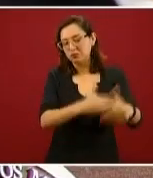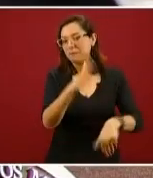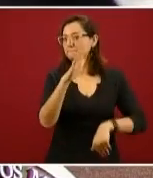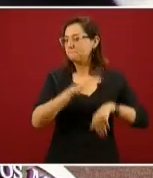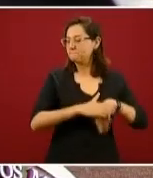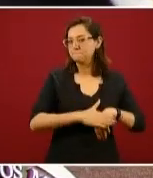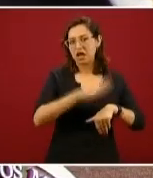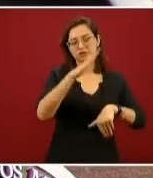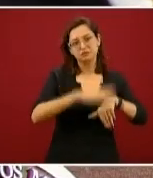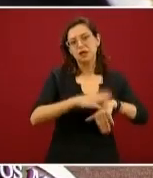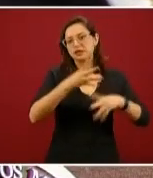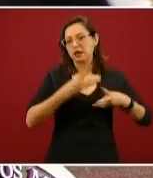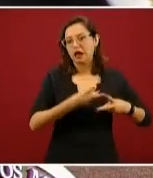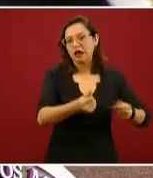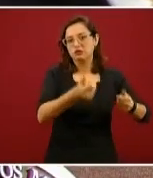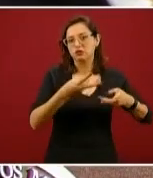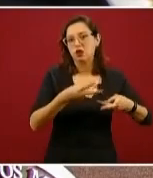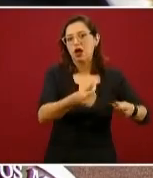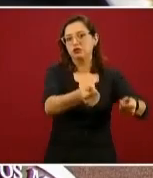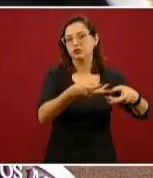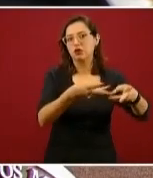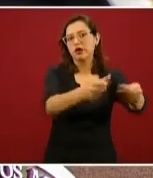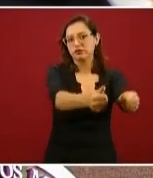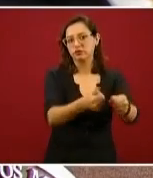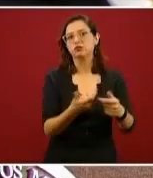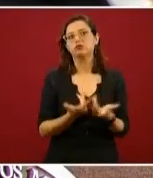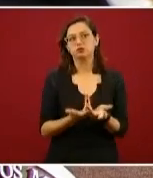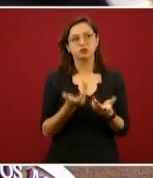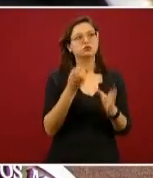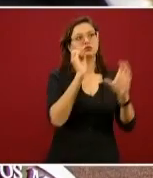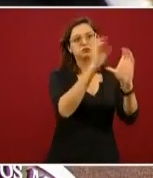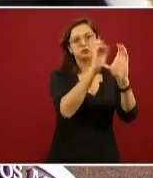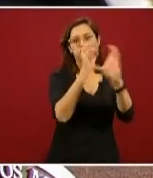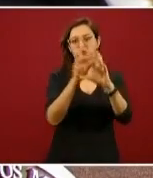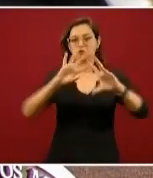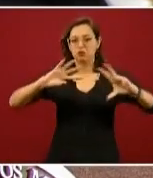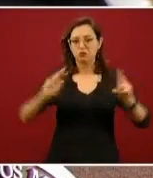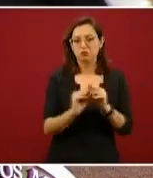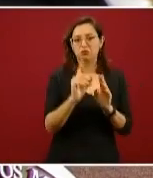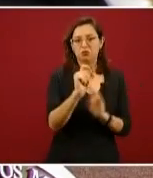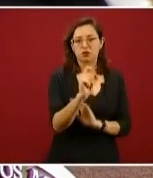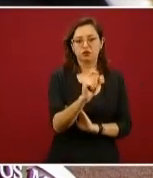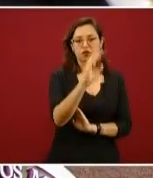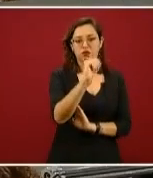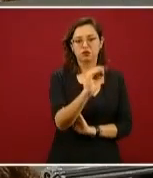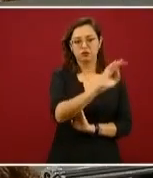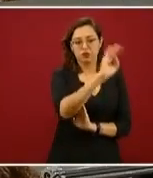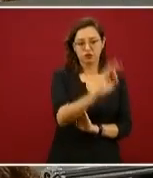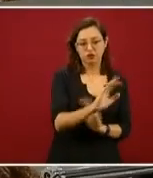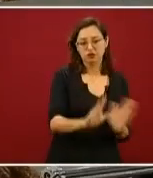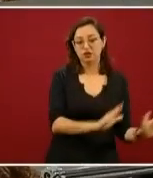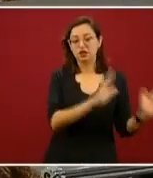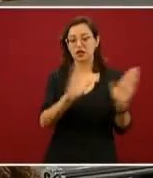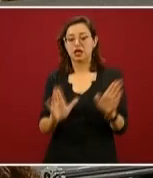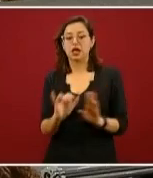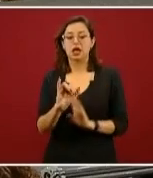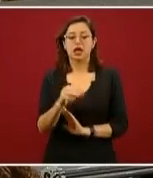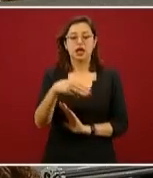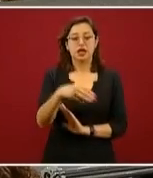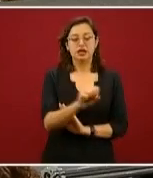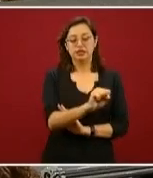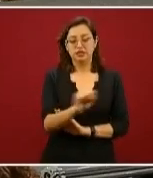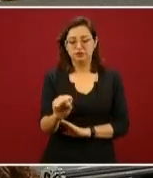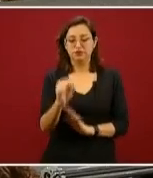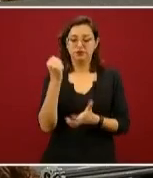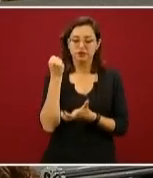mes, con relación a las transferencias que ya había señalado, se espera que esté alrededor del 29%. El Instituto Mexicano del Seguro Social